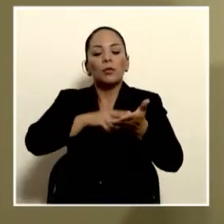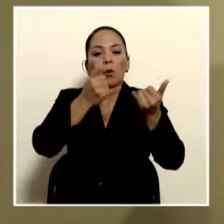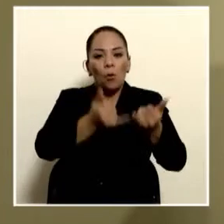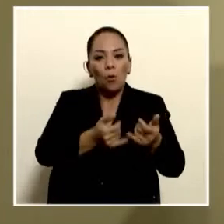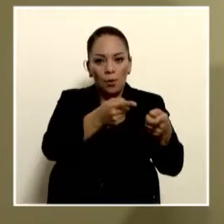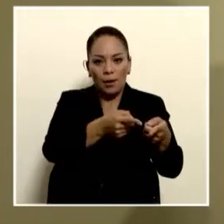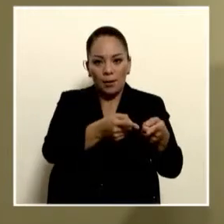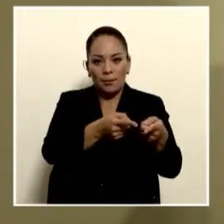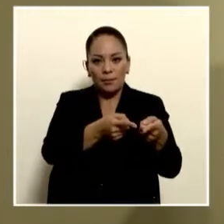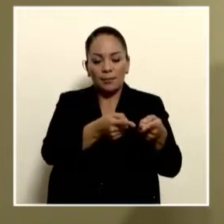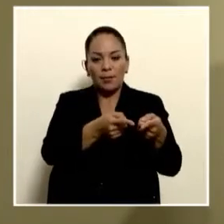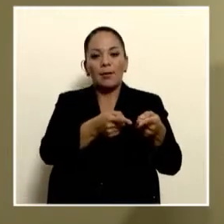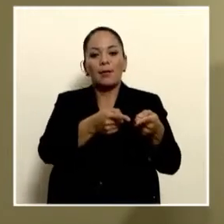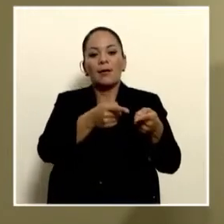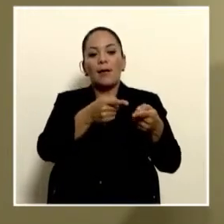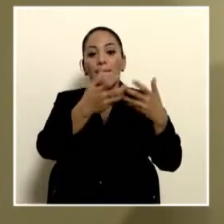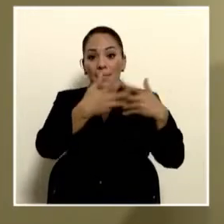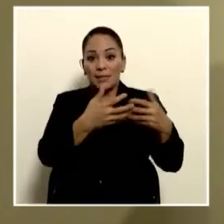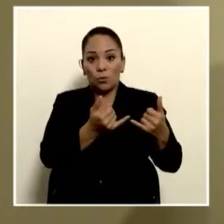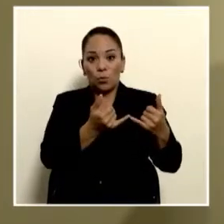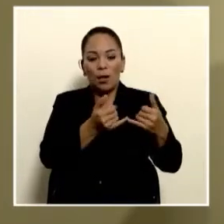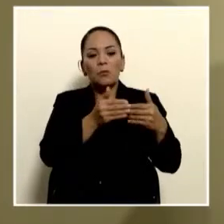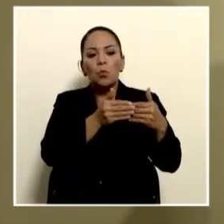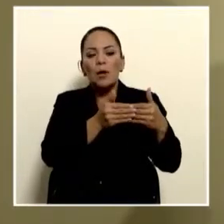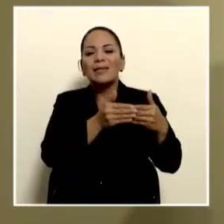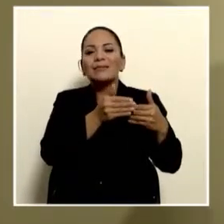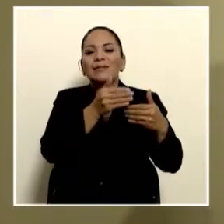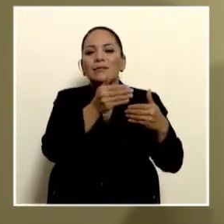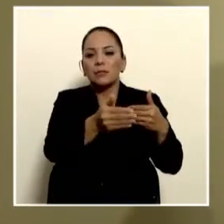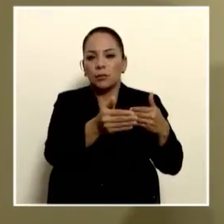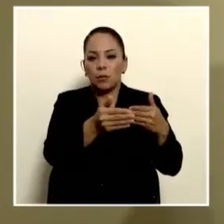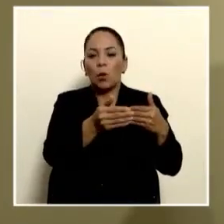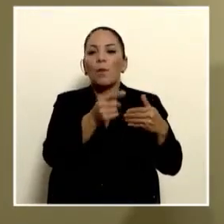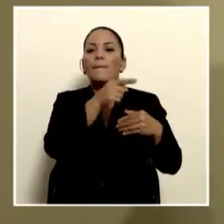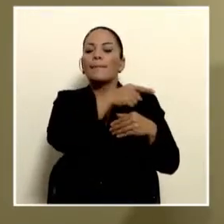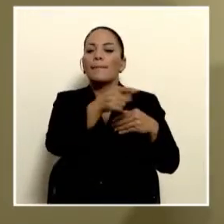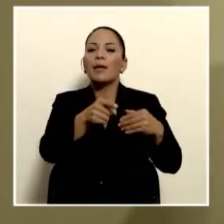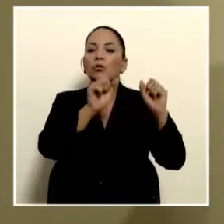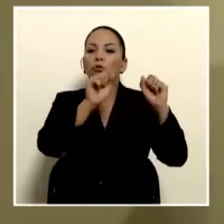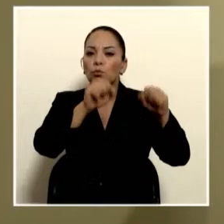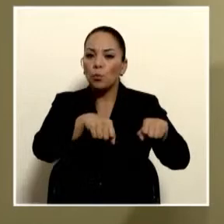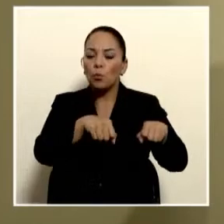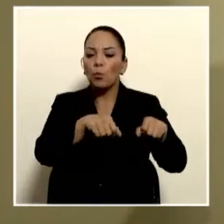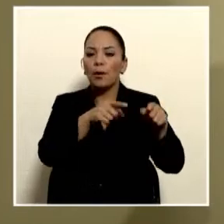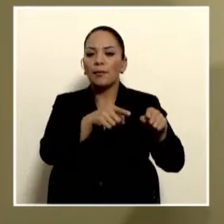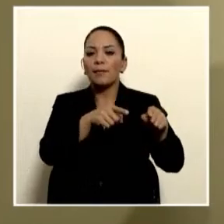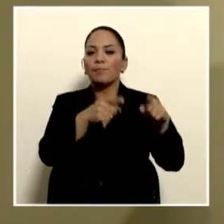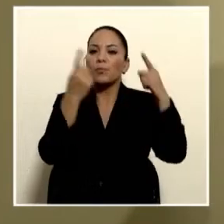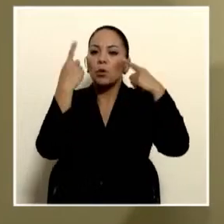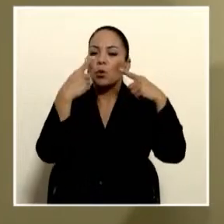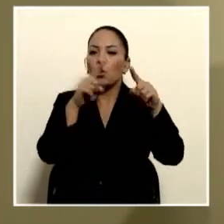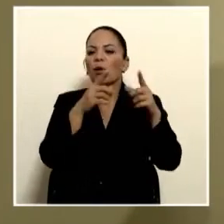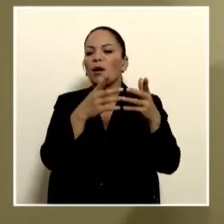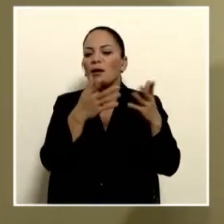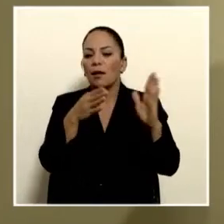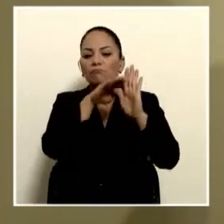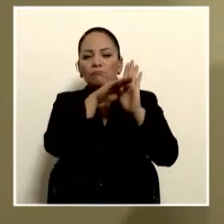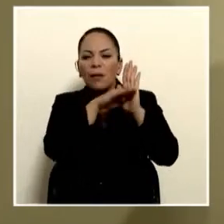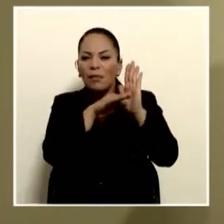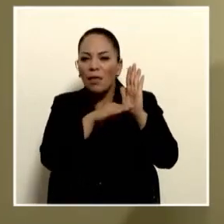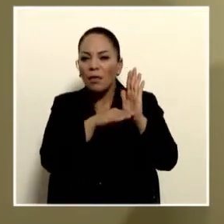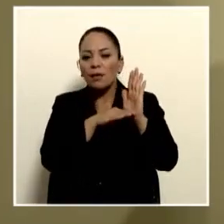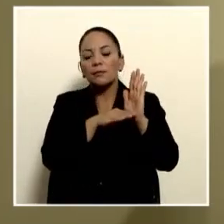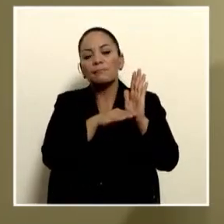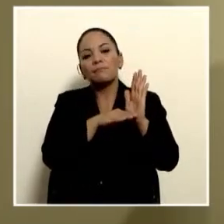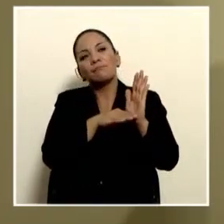una extensión para que ellos puedan hacer las medidas